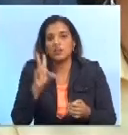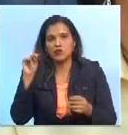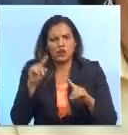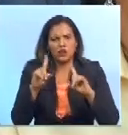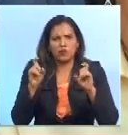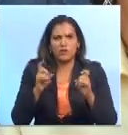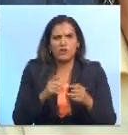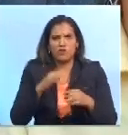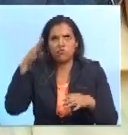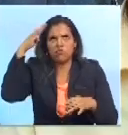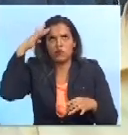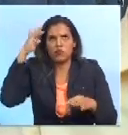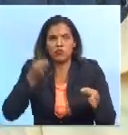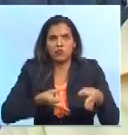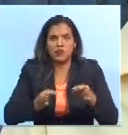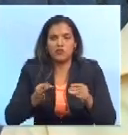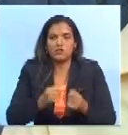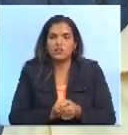formación militar,